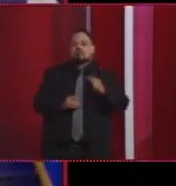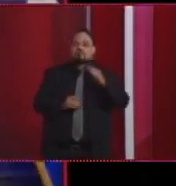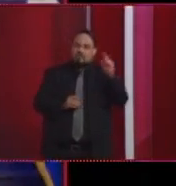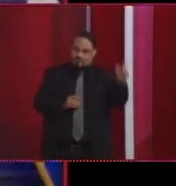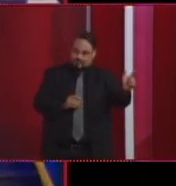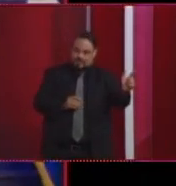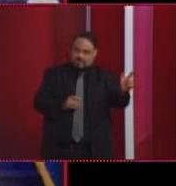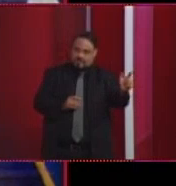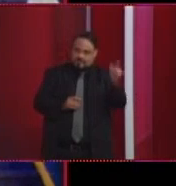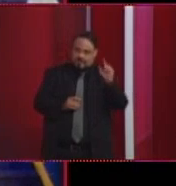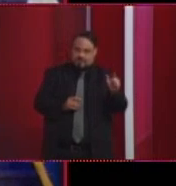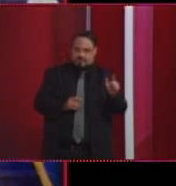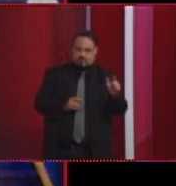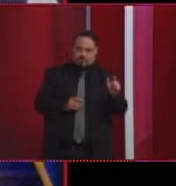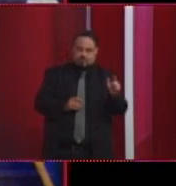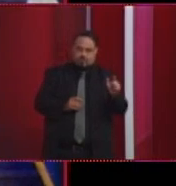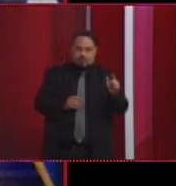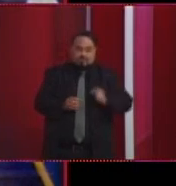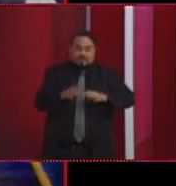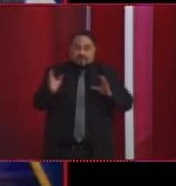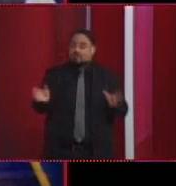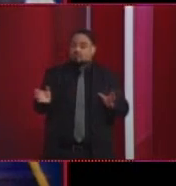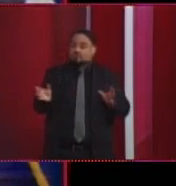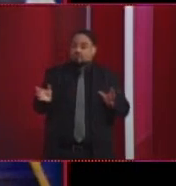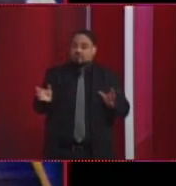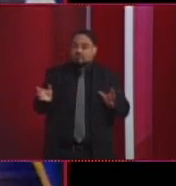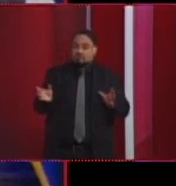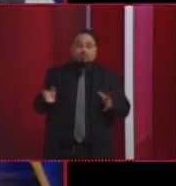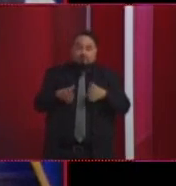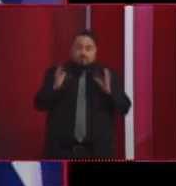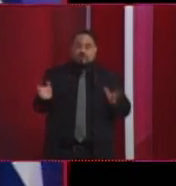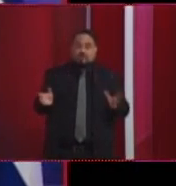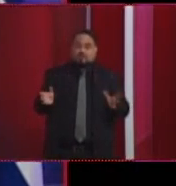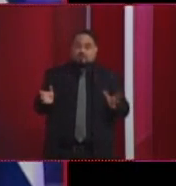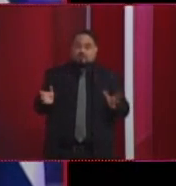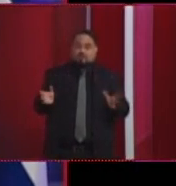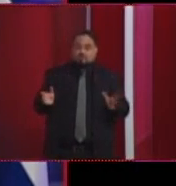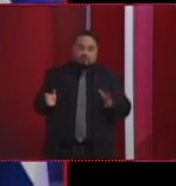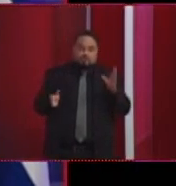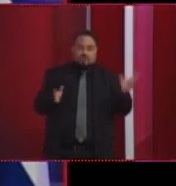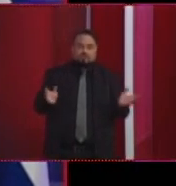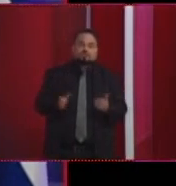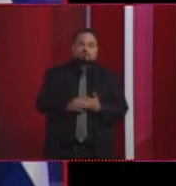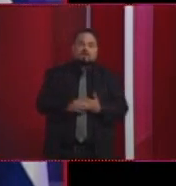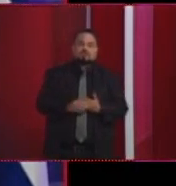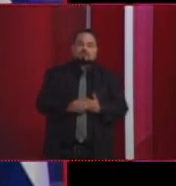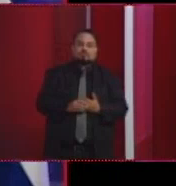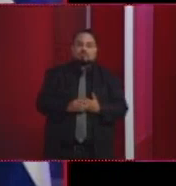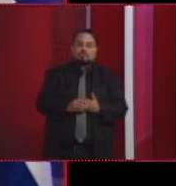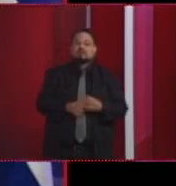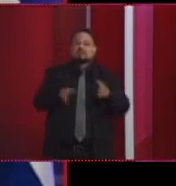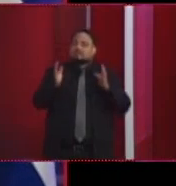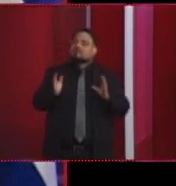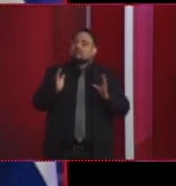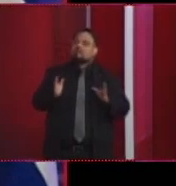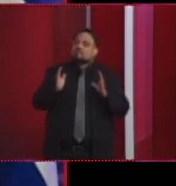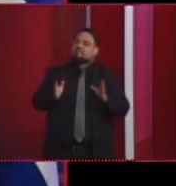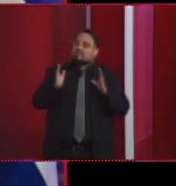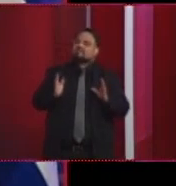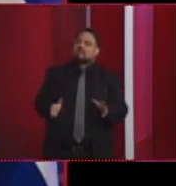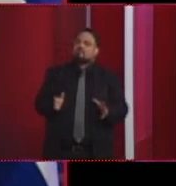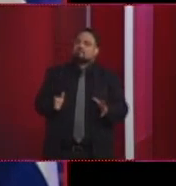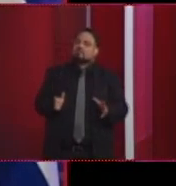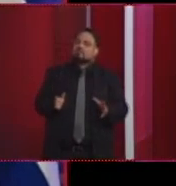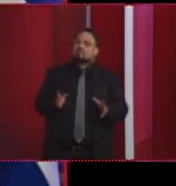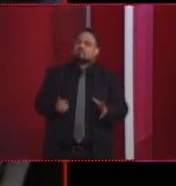bukele en contra de las pandillas allá en el salvador va a traer consecuencias no va a haber una reacción porque toda acción así lo tiene sin embargo es